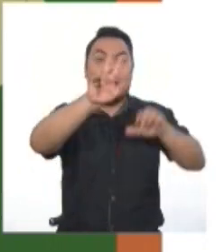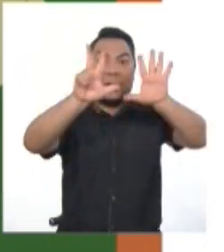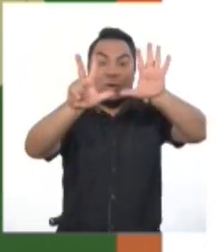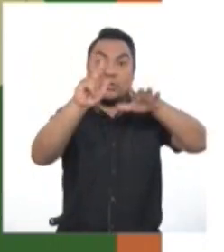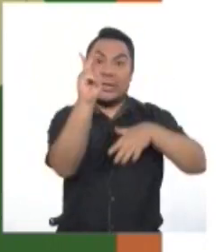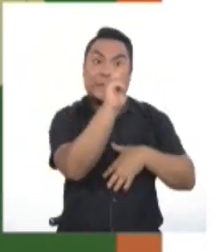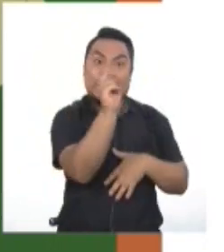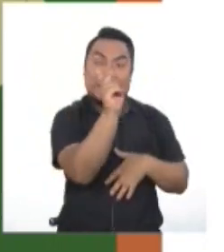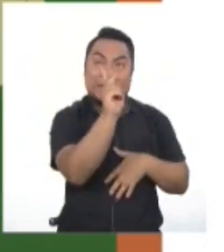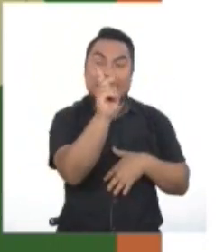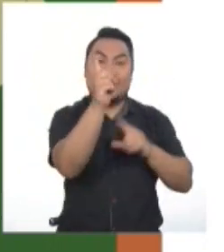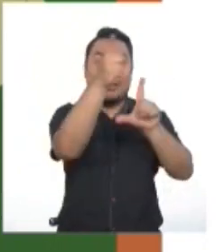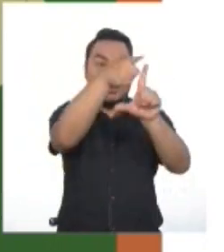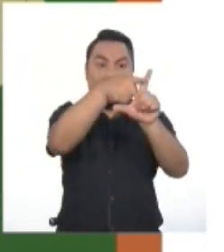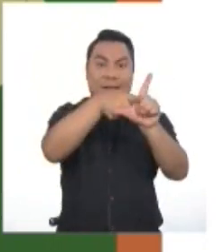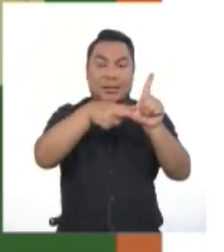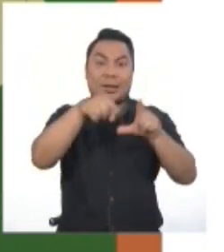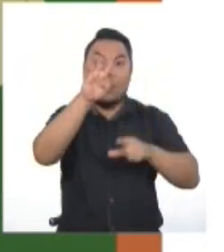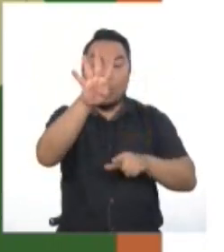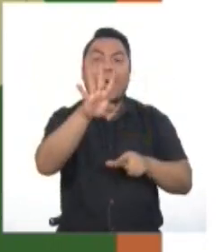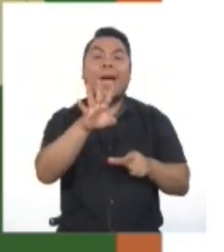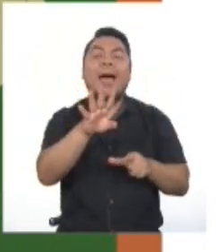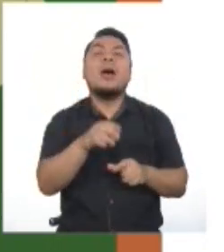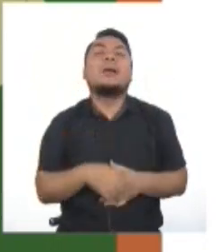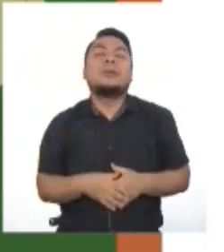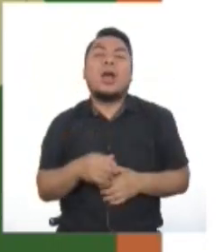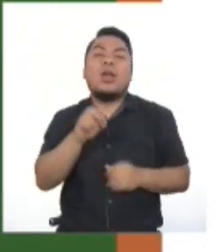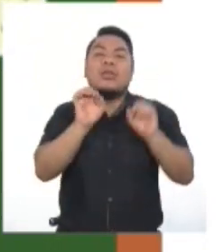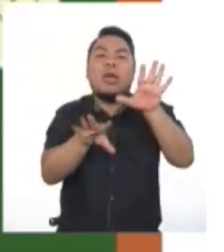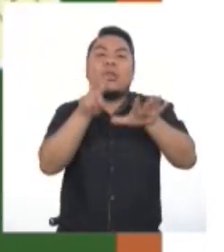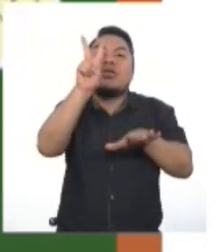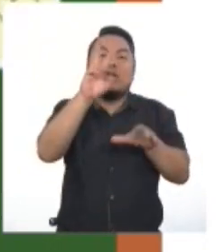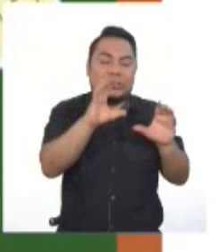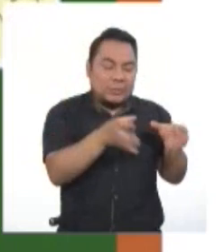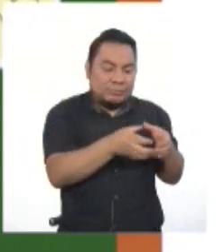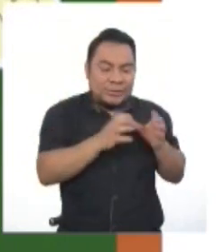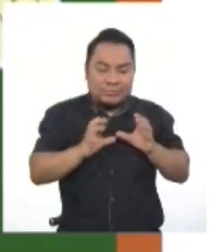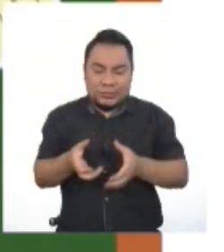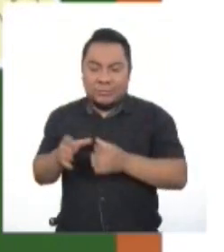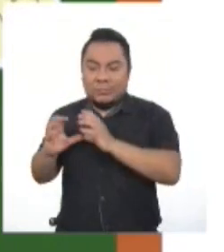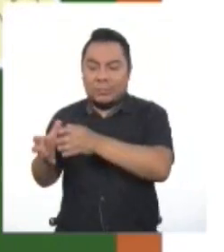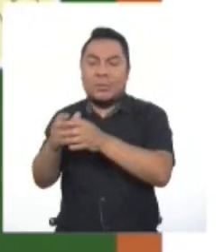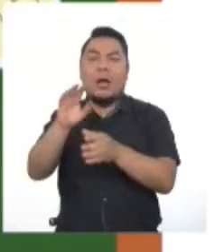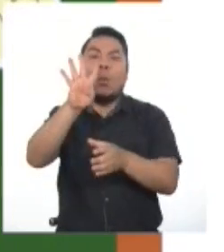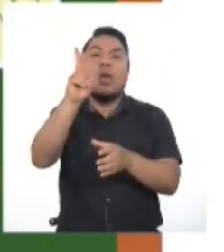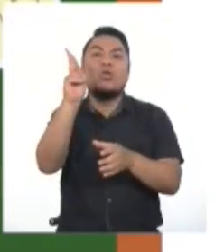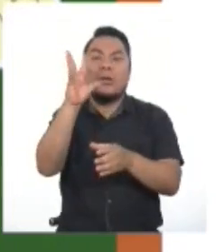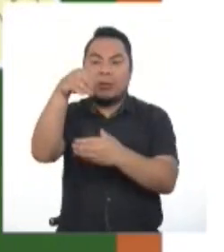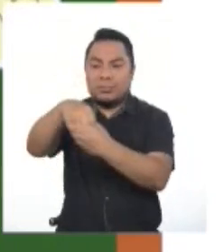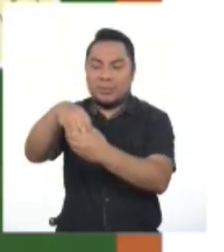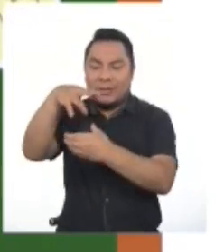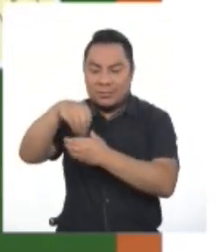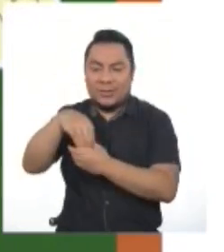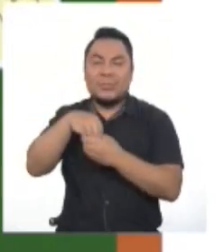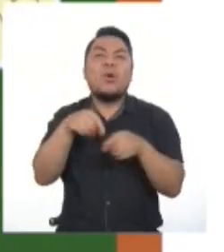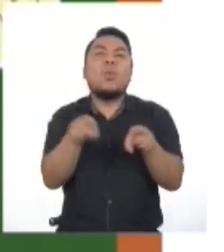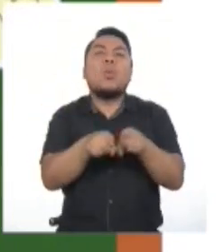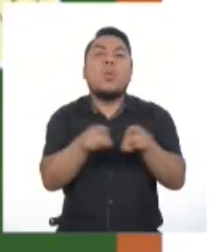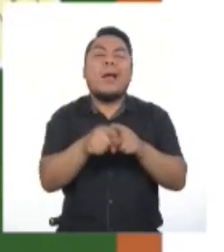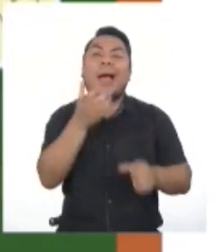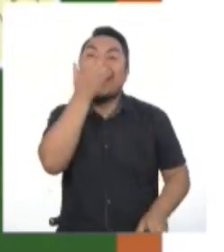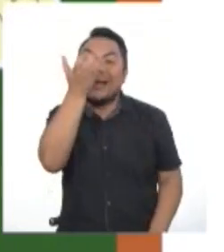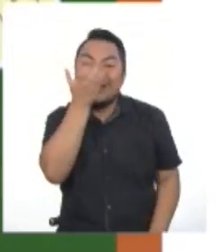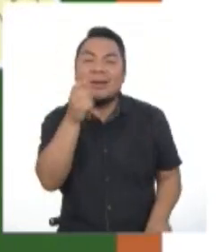de trigo en 12 grupos iguales de 4 kilos, tal como lo hicimos con las manzanas y